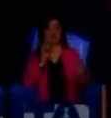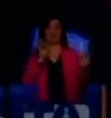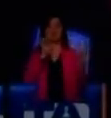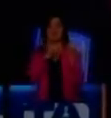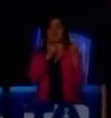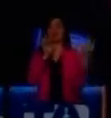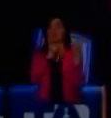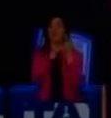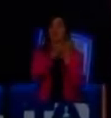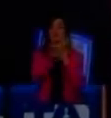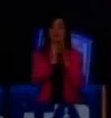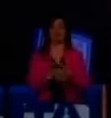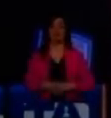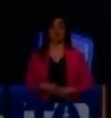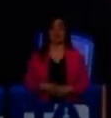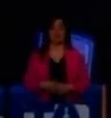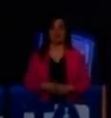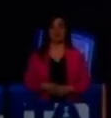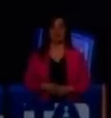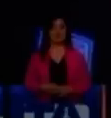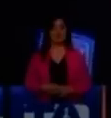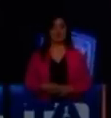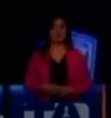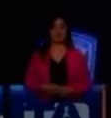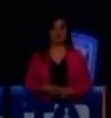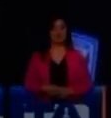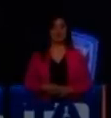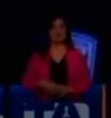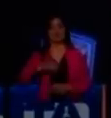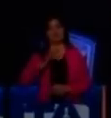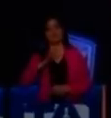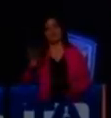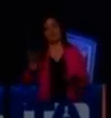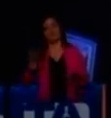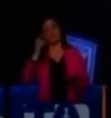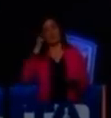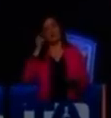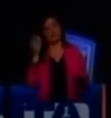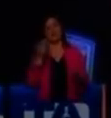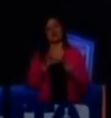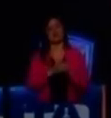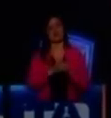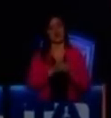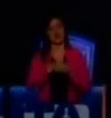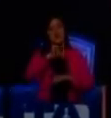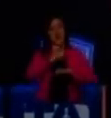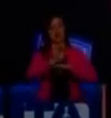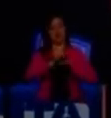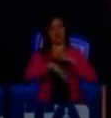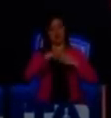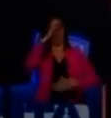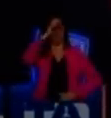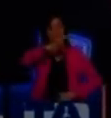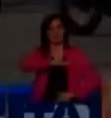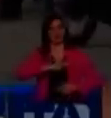lo van a ver a él. Pero también piensen que la patria, a través de la Policía Nacional, ha